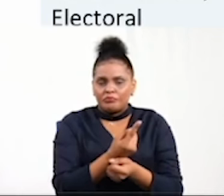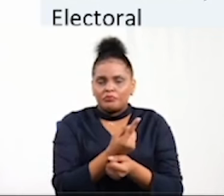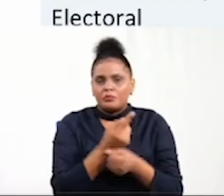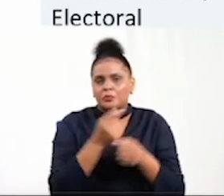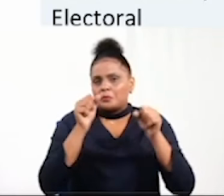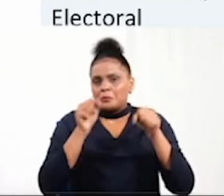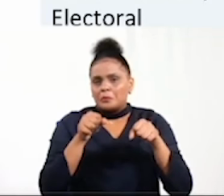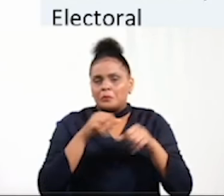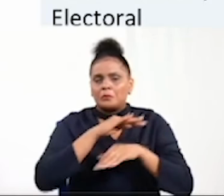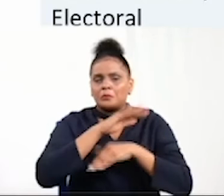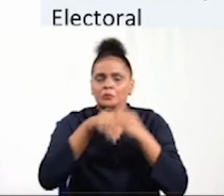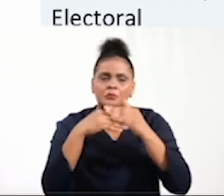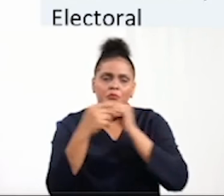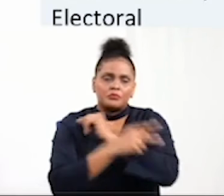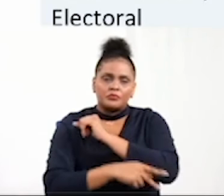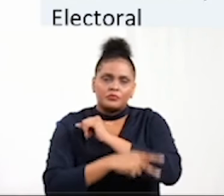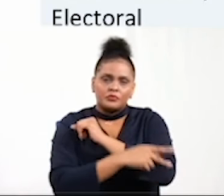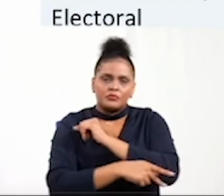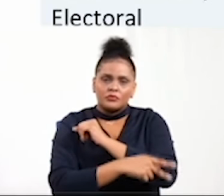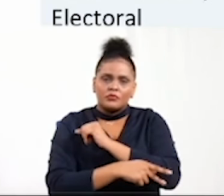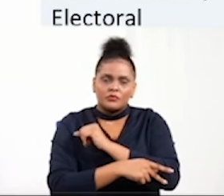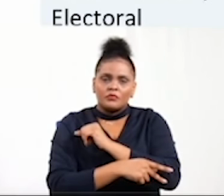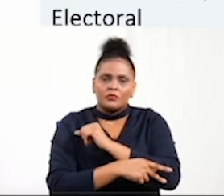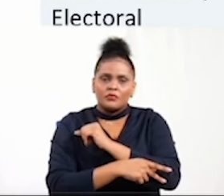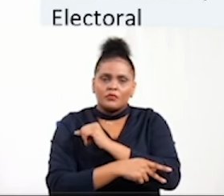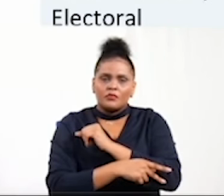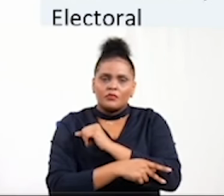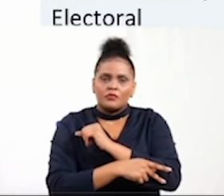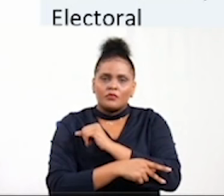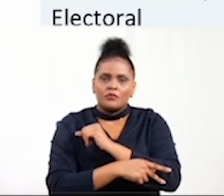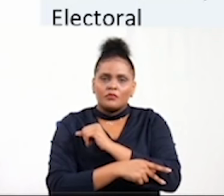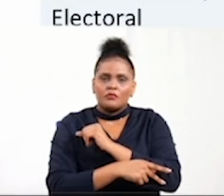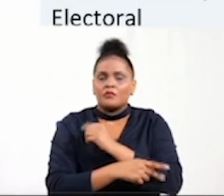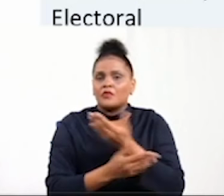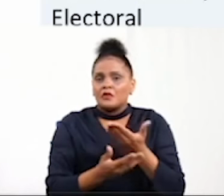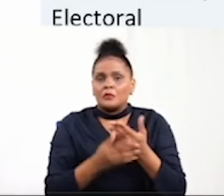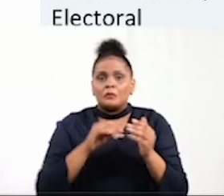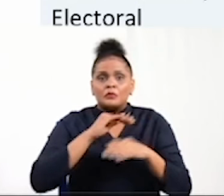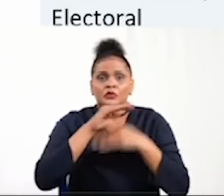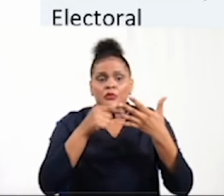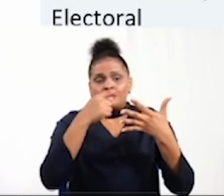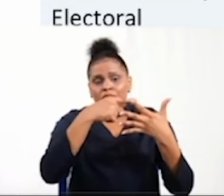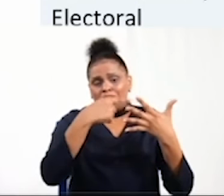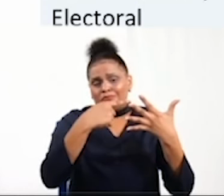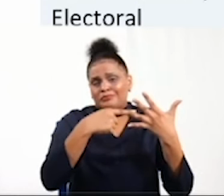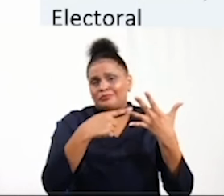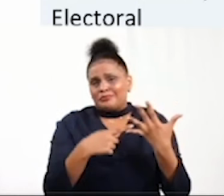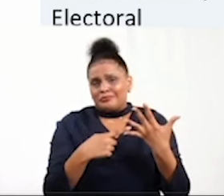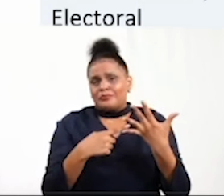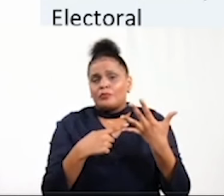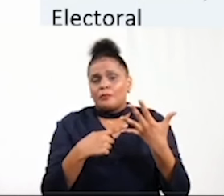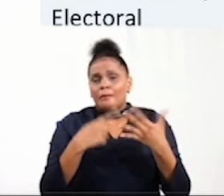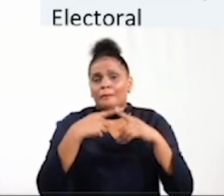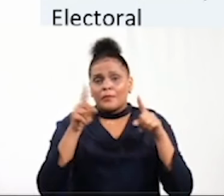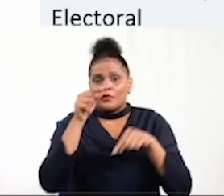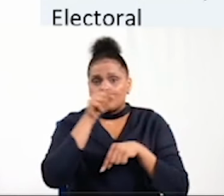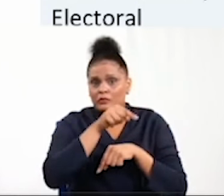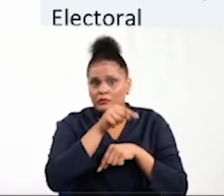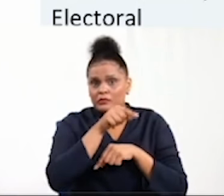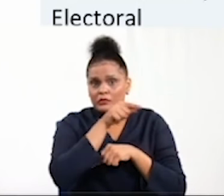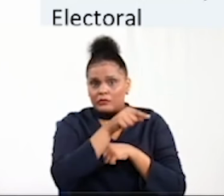viaje por todos los países los países tienen en común la cámara baja de la cámara única no todas tienen senado y aquí como les